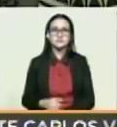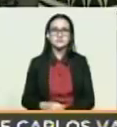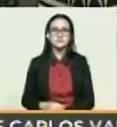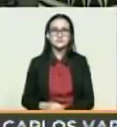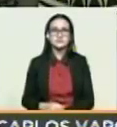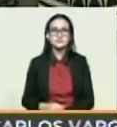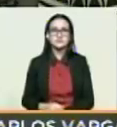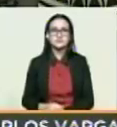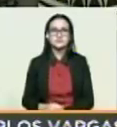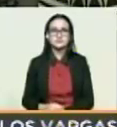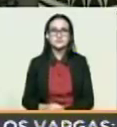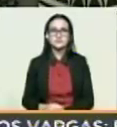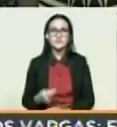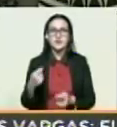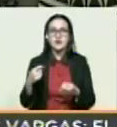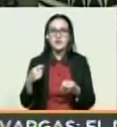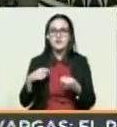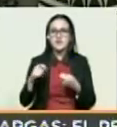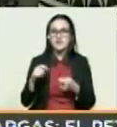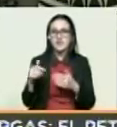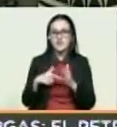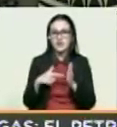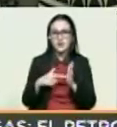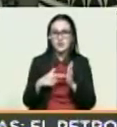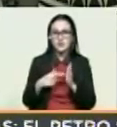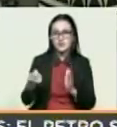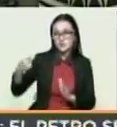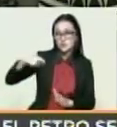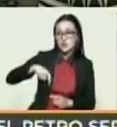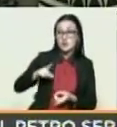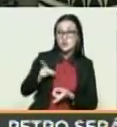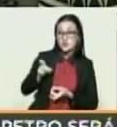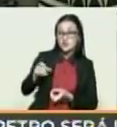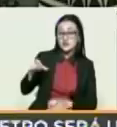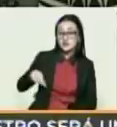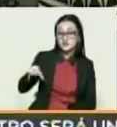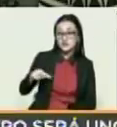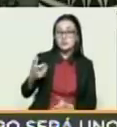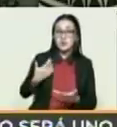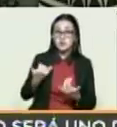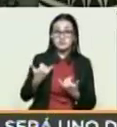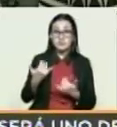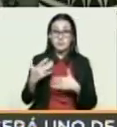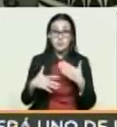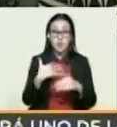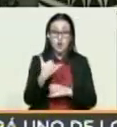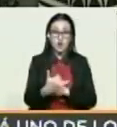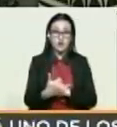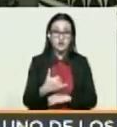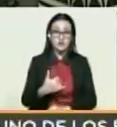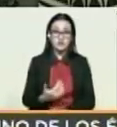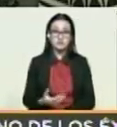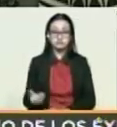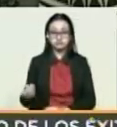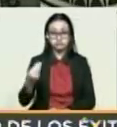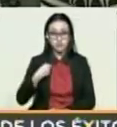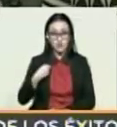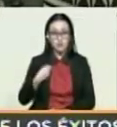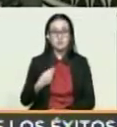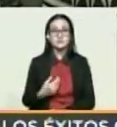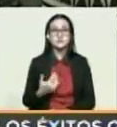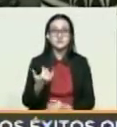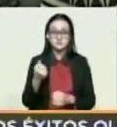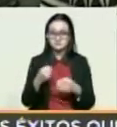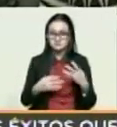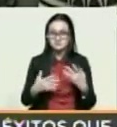comercializar a vender su deuda a recibir las divisas que necesita para poder desarrollar ese proyecto entonces estos son los elementos centrales que hemos